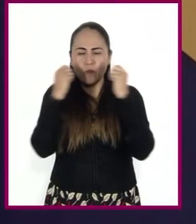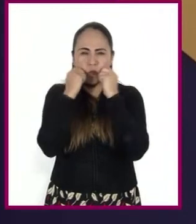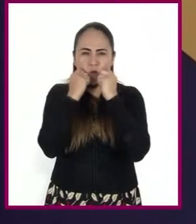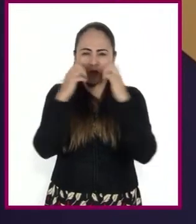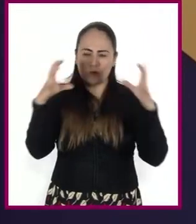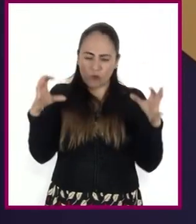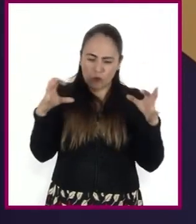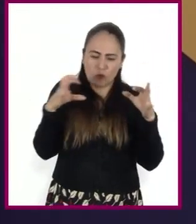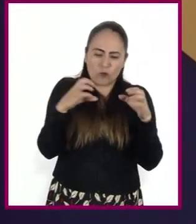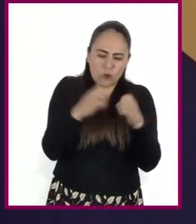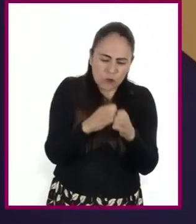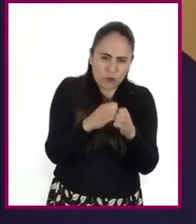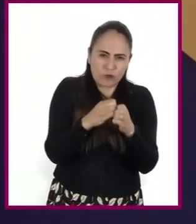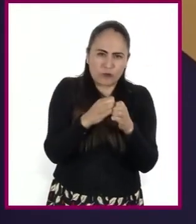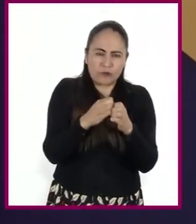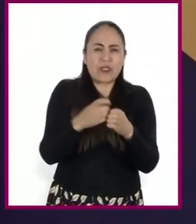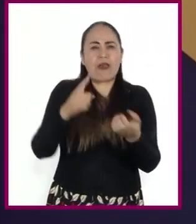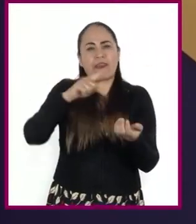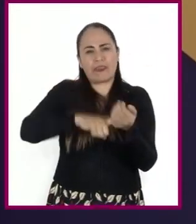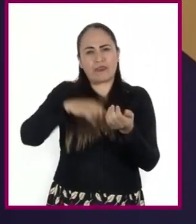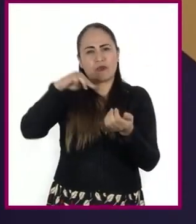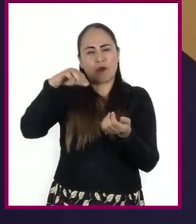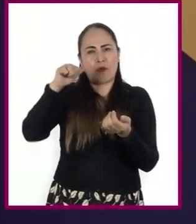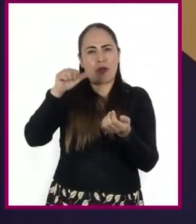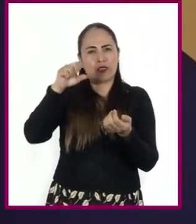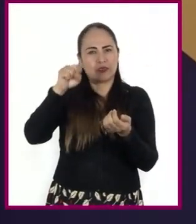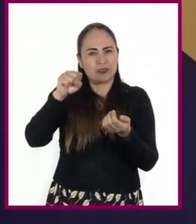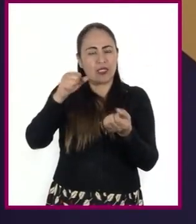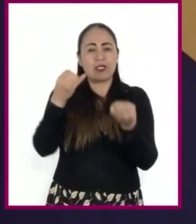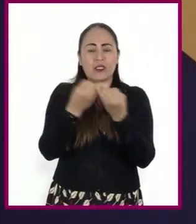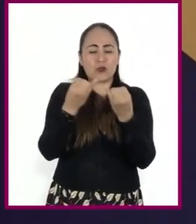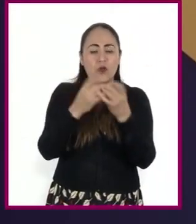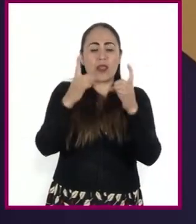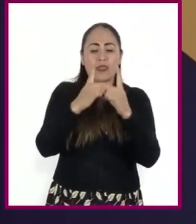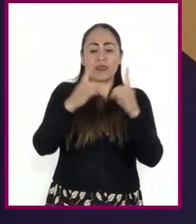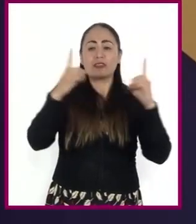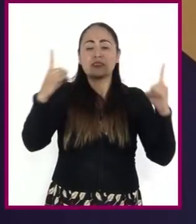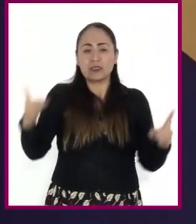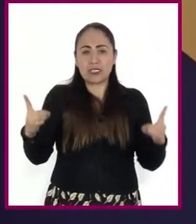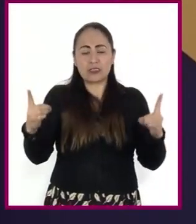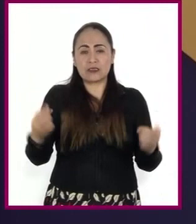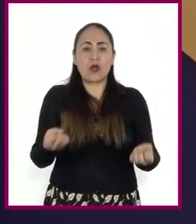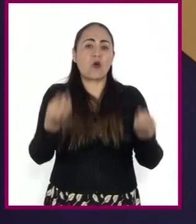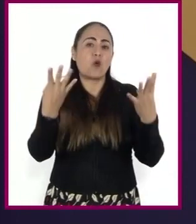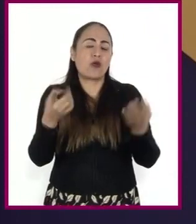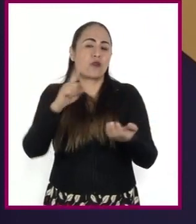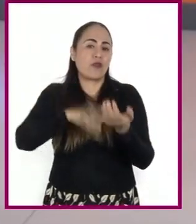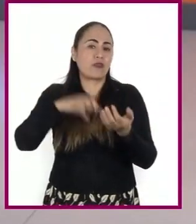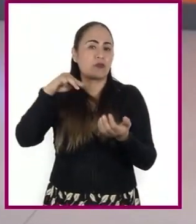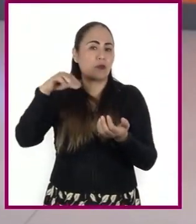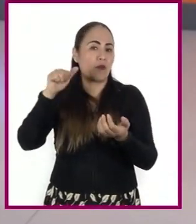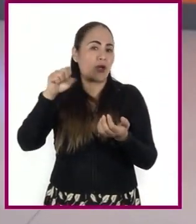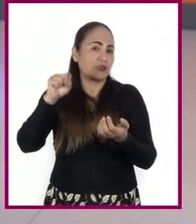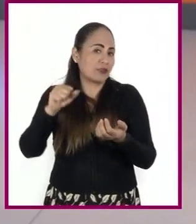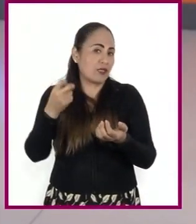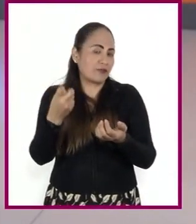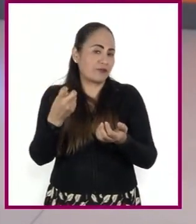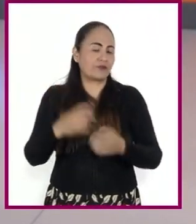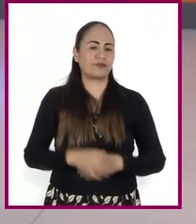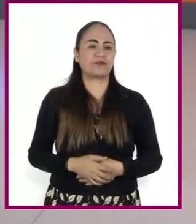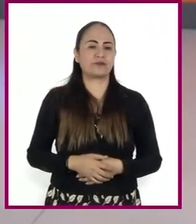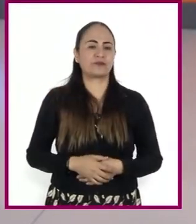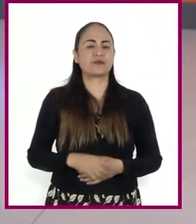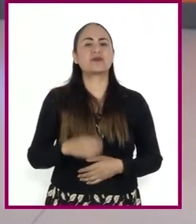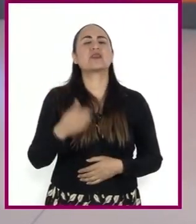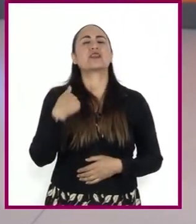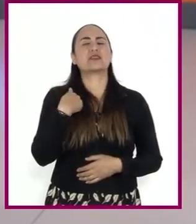sí, pues todos tienen masa y que todo dependerá de la distancia y cantidad de masa que tengan esos cuerpos. También